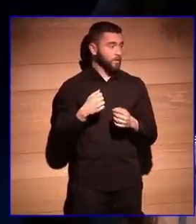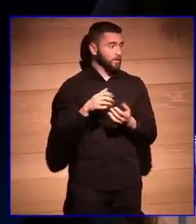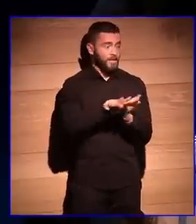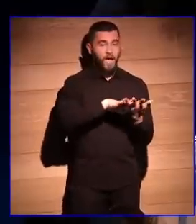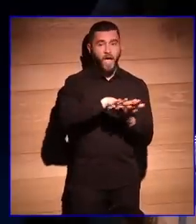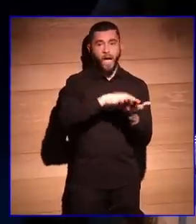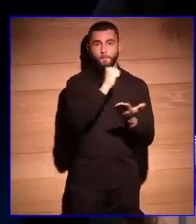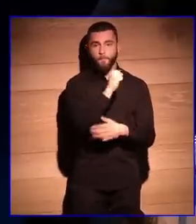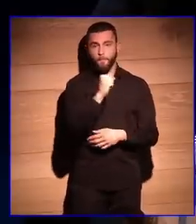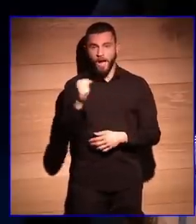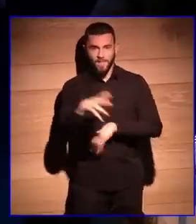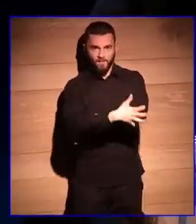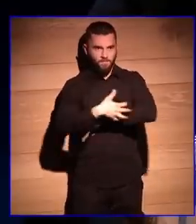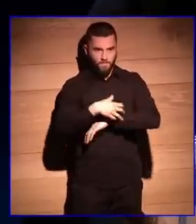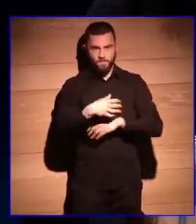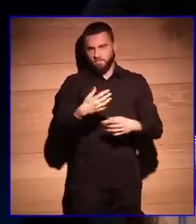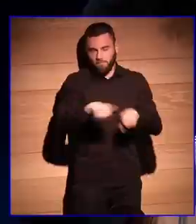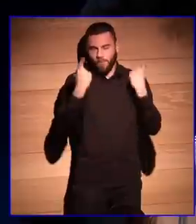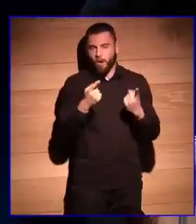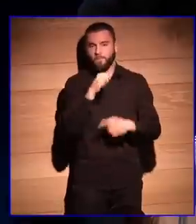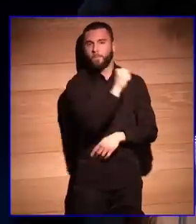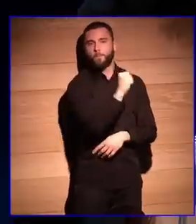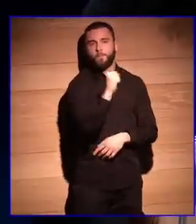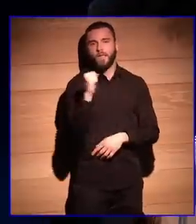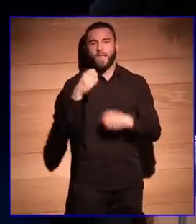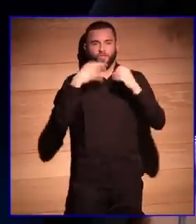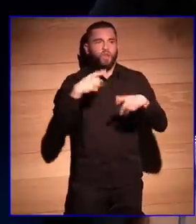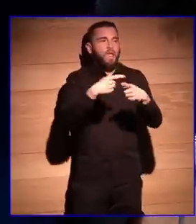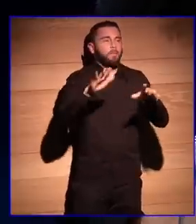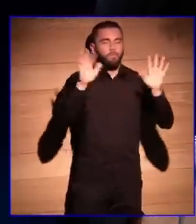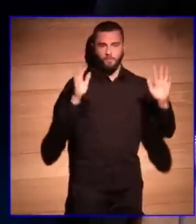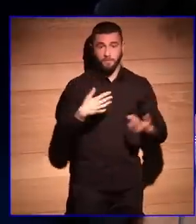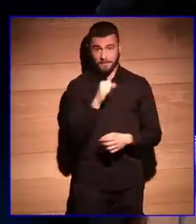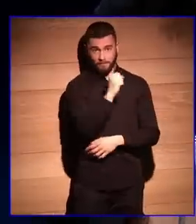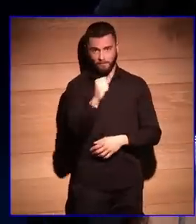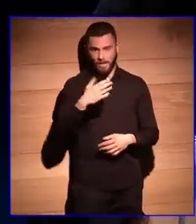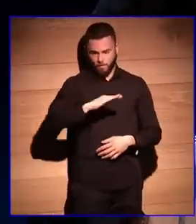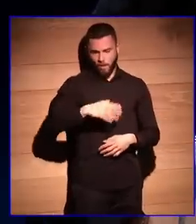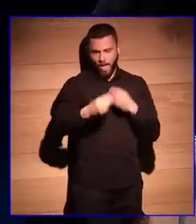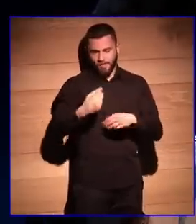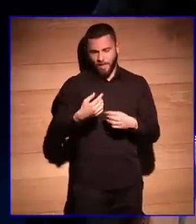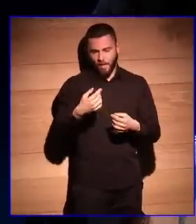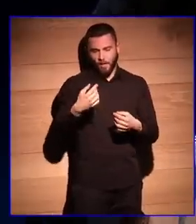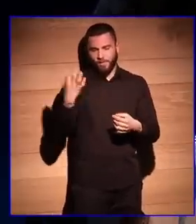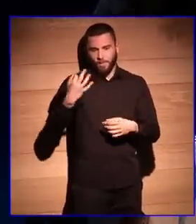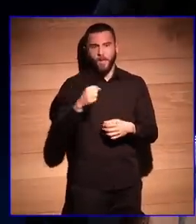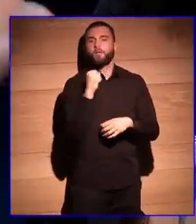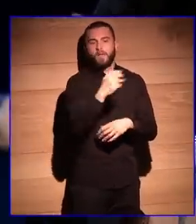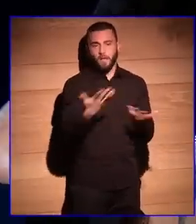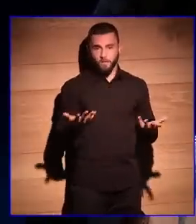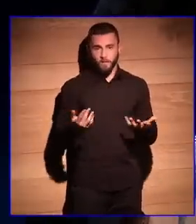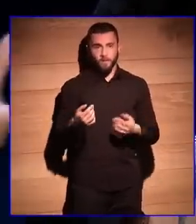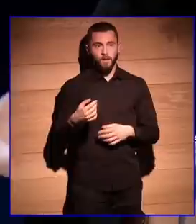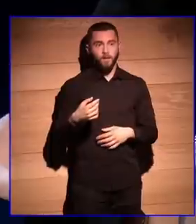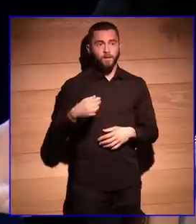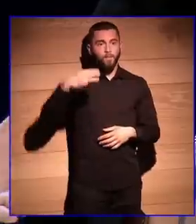hambruna. Da igual, mata gente allá cada historia. Da igual, es un malvado, hace lo que tiene que hacer. Pero llega un momento que es donde ahí se convierte, igual que Mengele